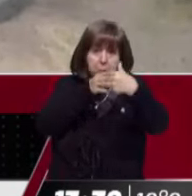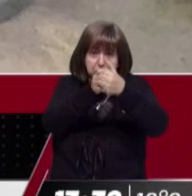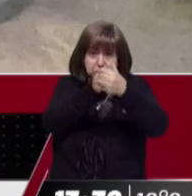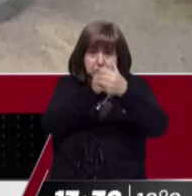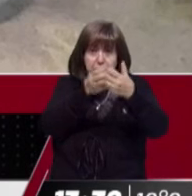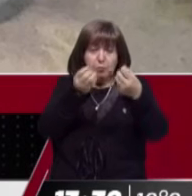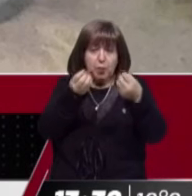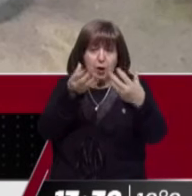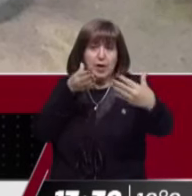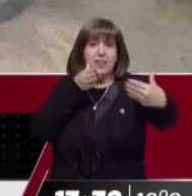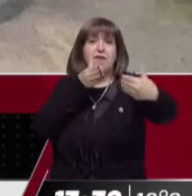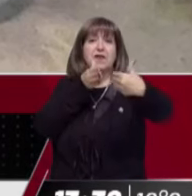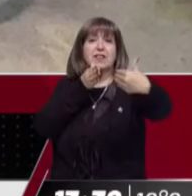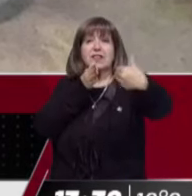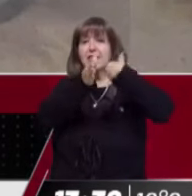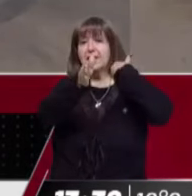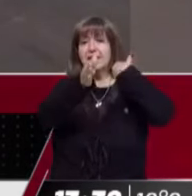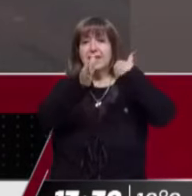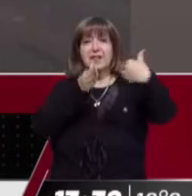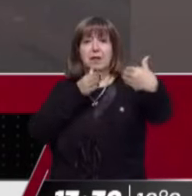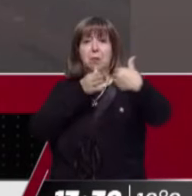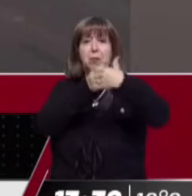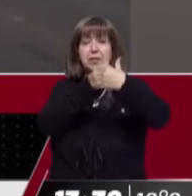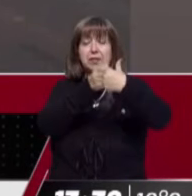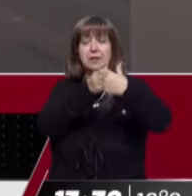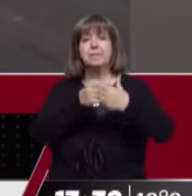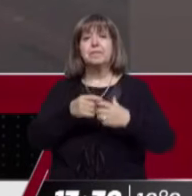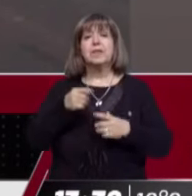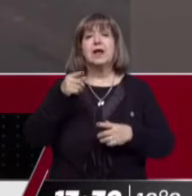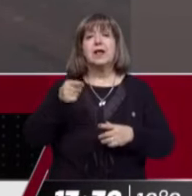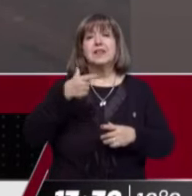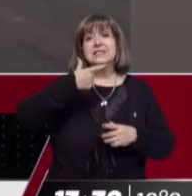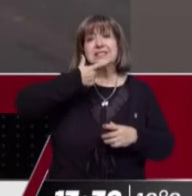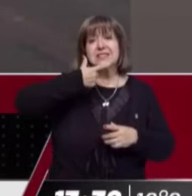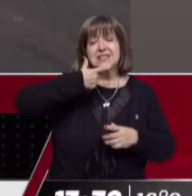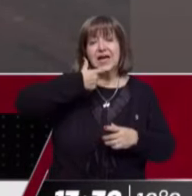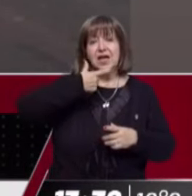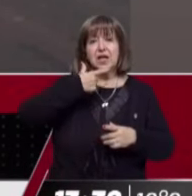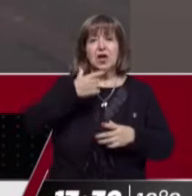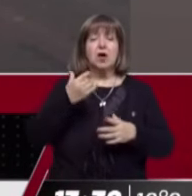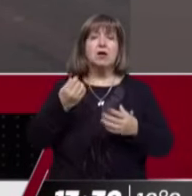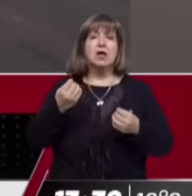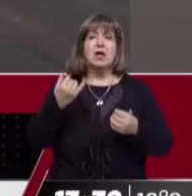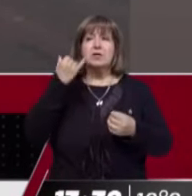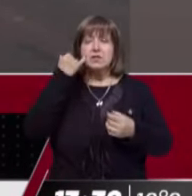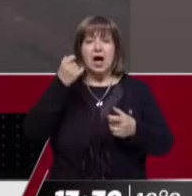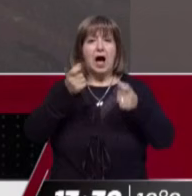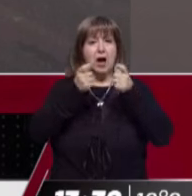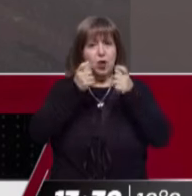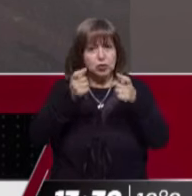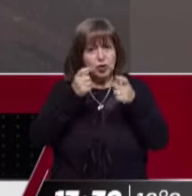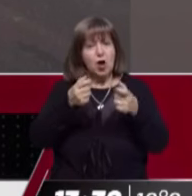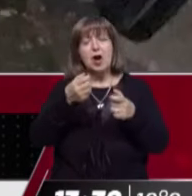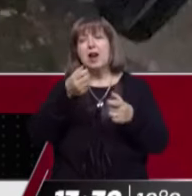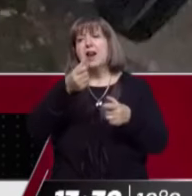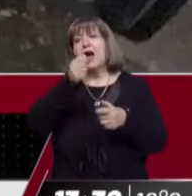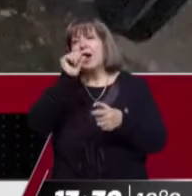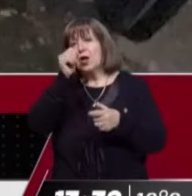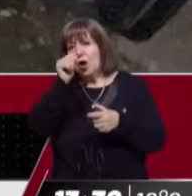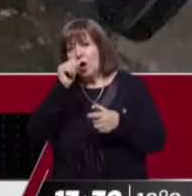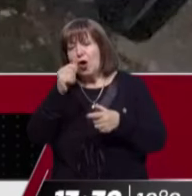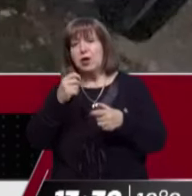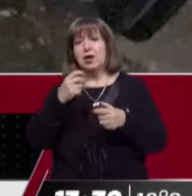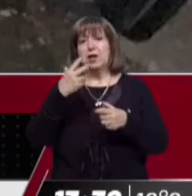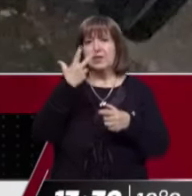mañana con el equipo de producción. Cantidad de operativos que hacen por fin de semana. Controles de alcoholemia. ¿Se está llevando adelante en los